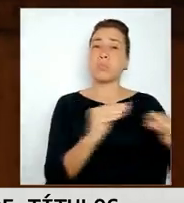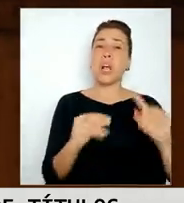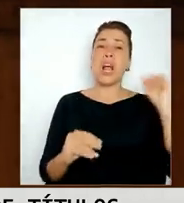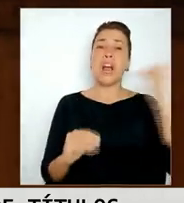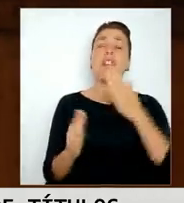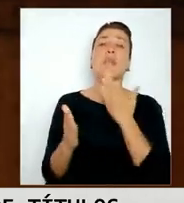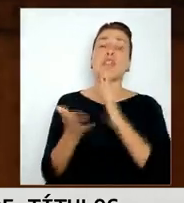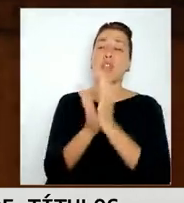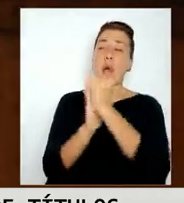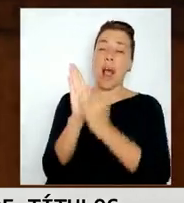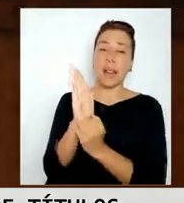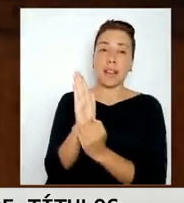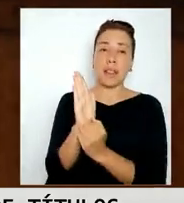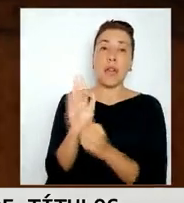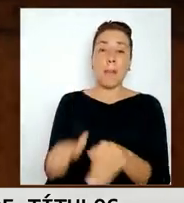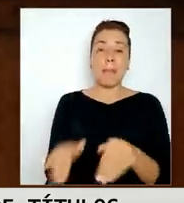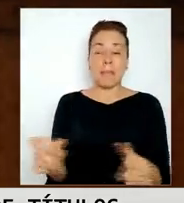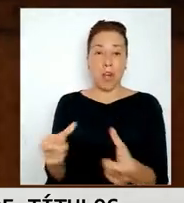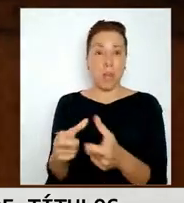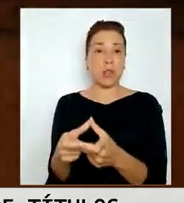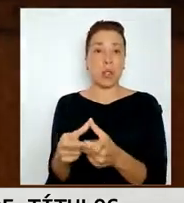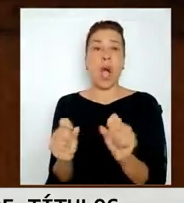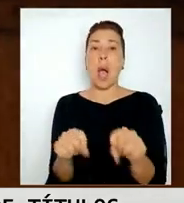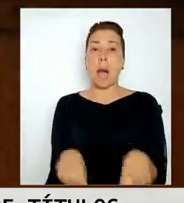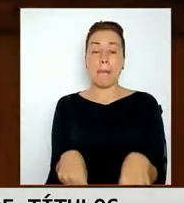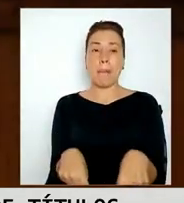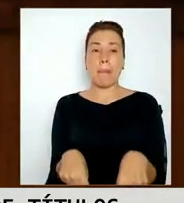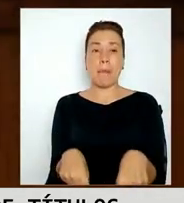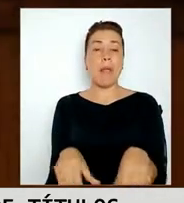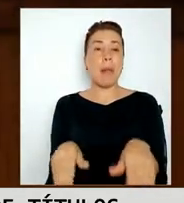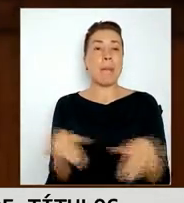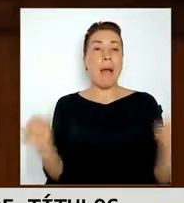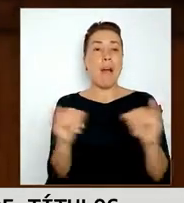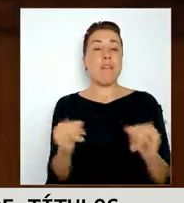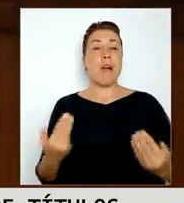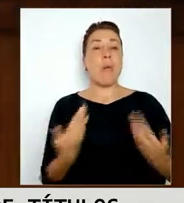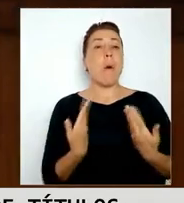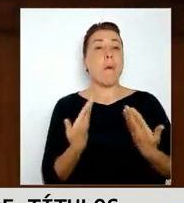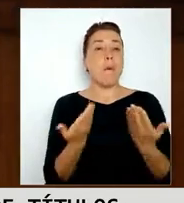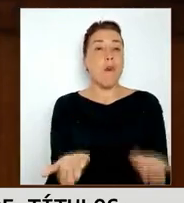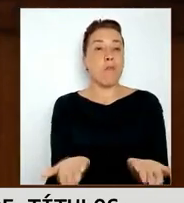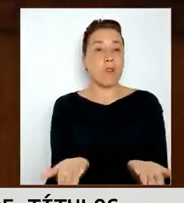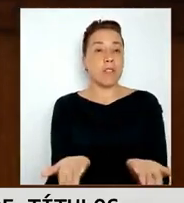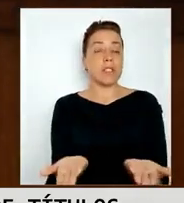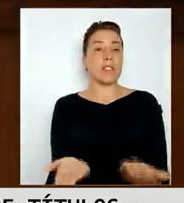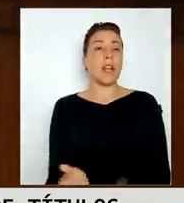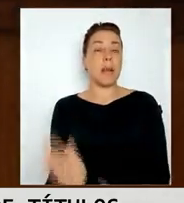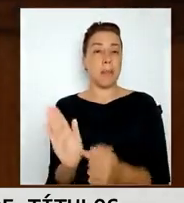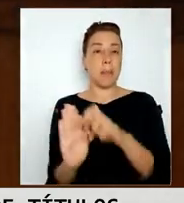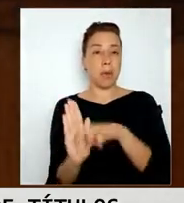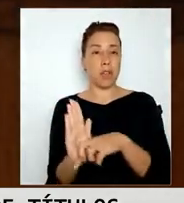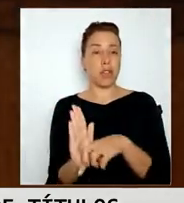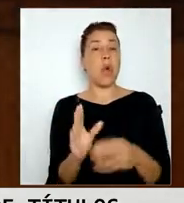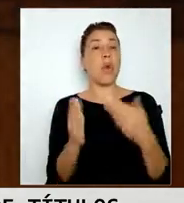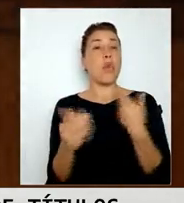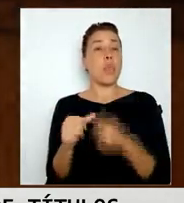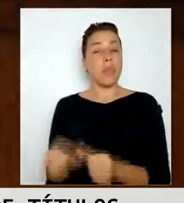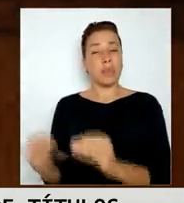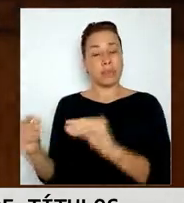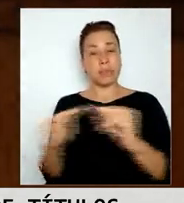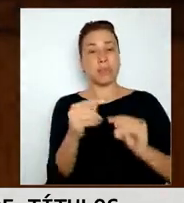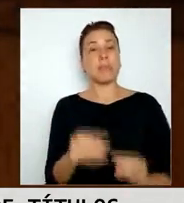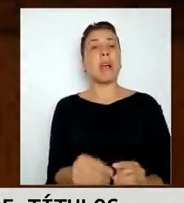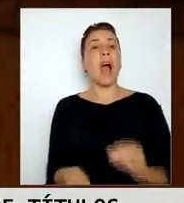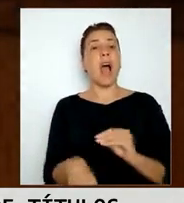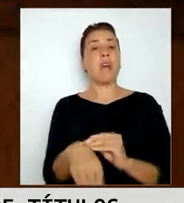vez en la comisión aprobándose en los mismos términos propuestos en la moción durante el debate se hizo presente que no resultaba justo